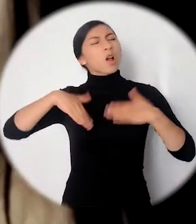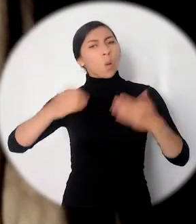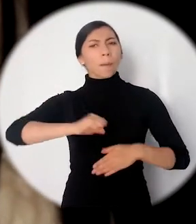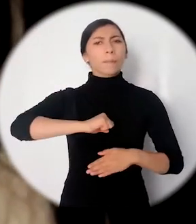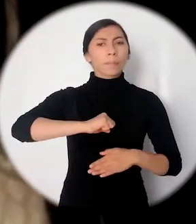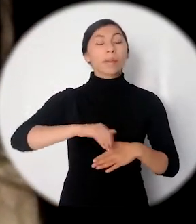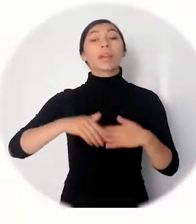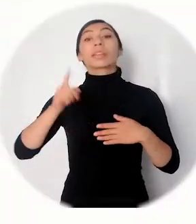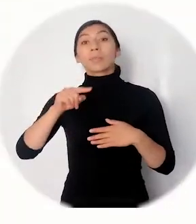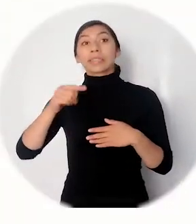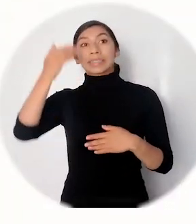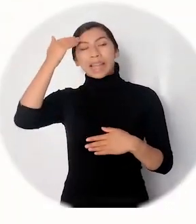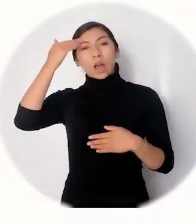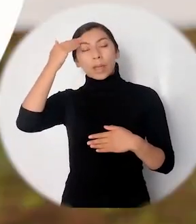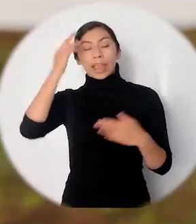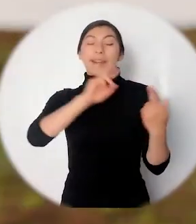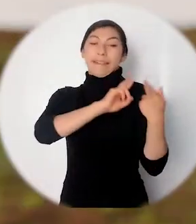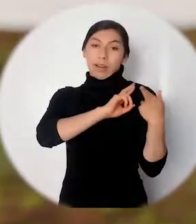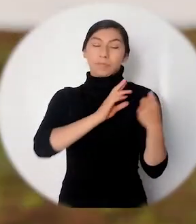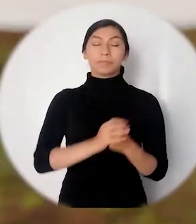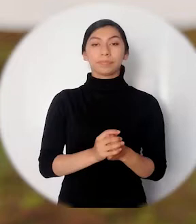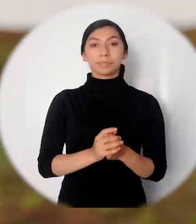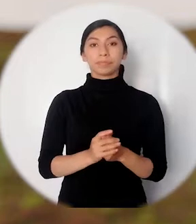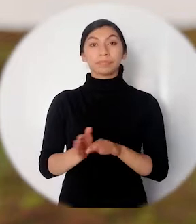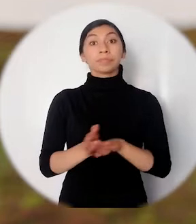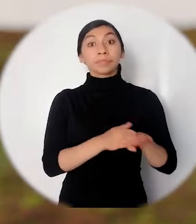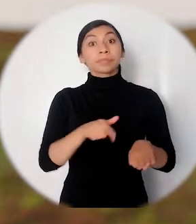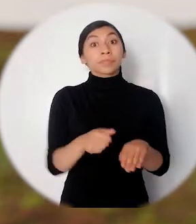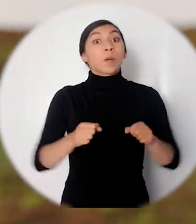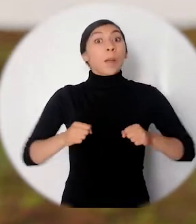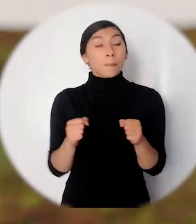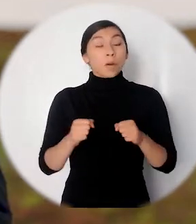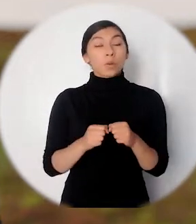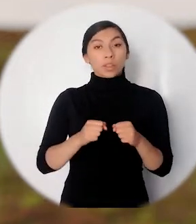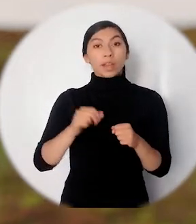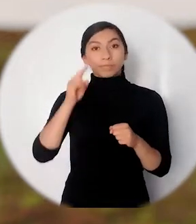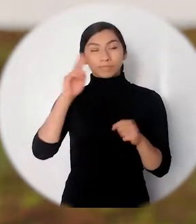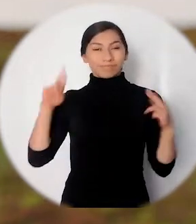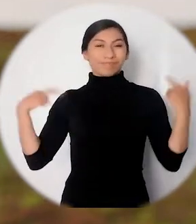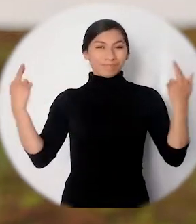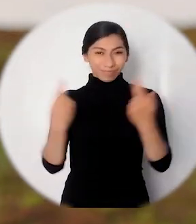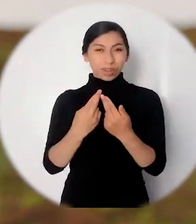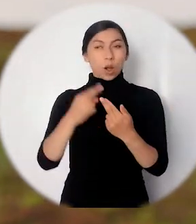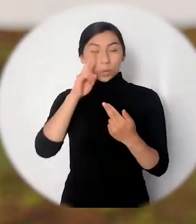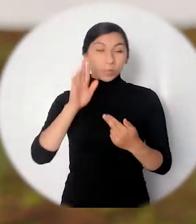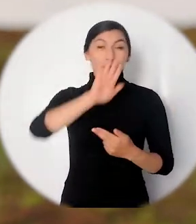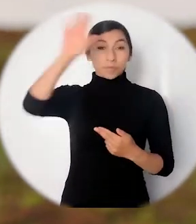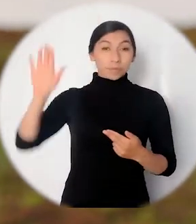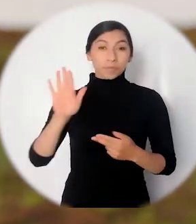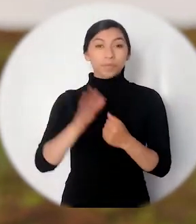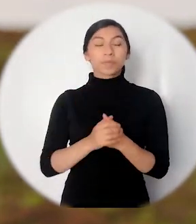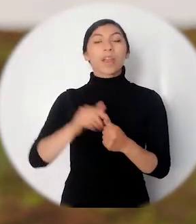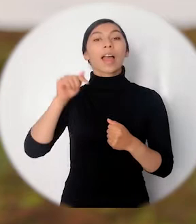de las responsabilidades que tienen. En Cali se realizó el Encuentro Nacional de Delegados de Jóvenes de las 32 mesas departamentales.